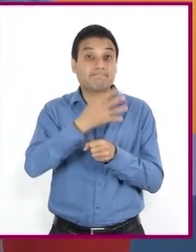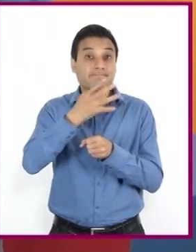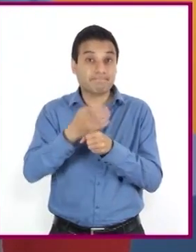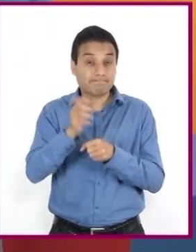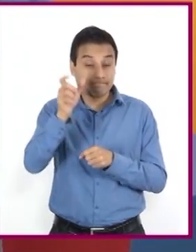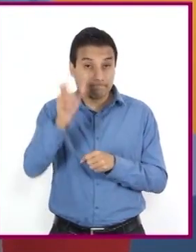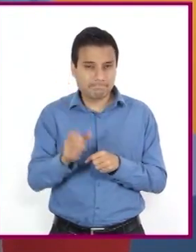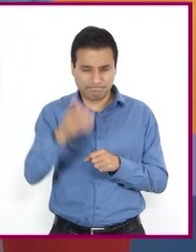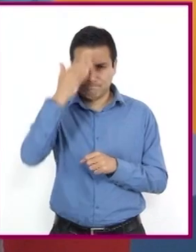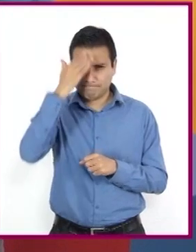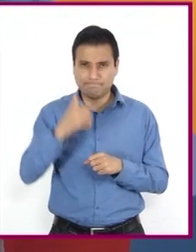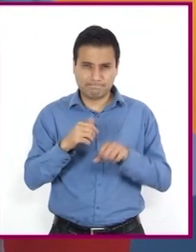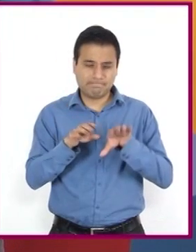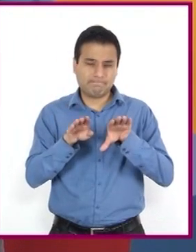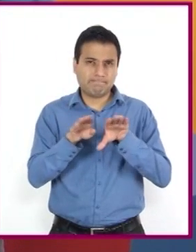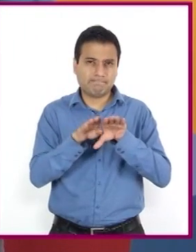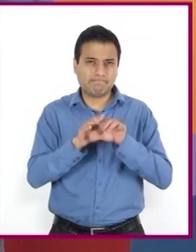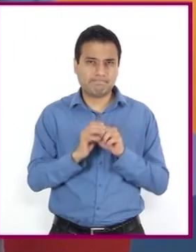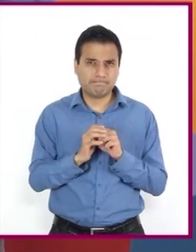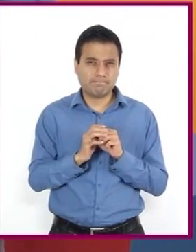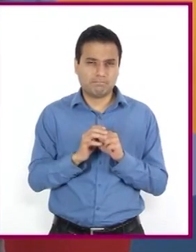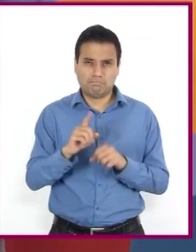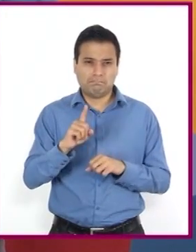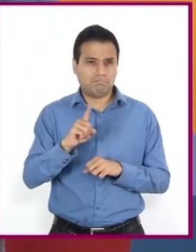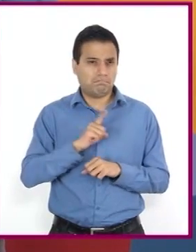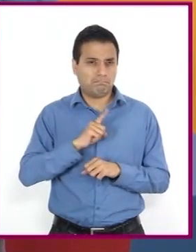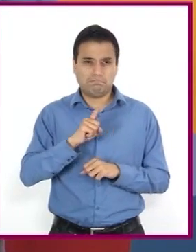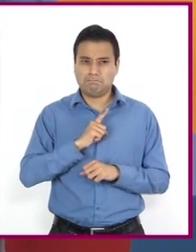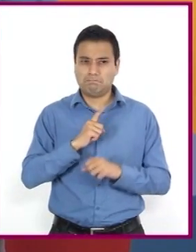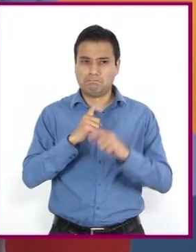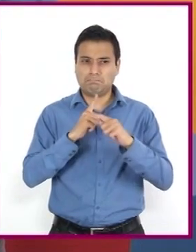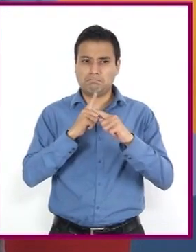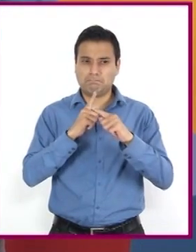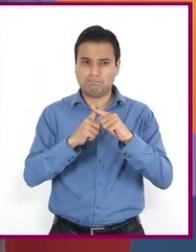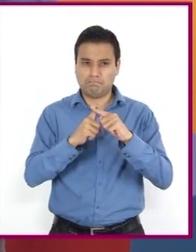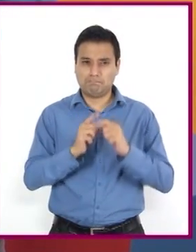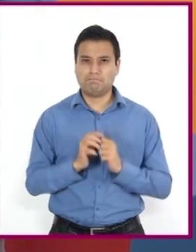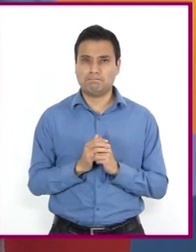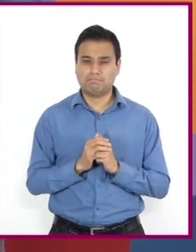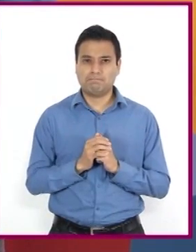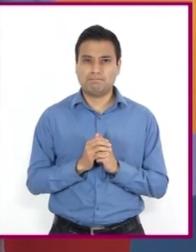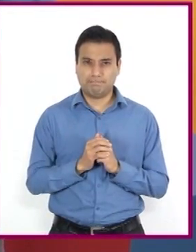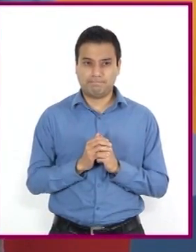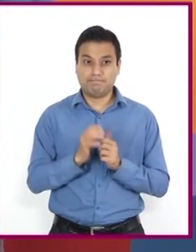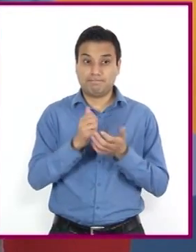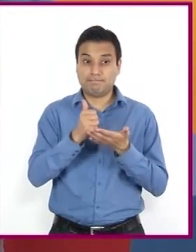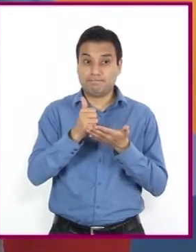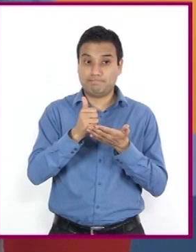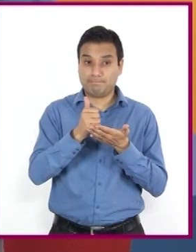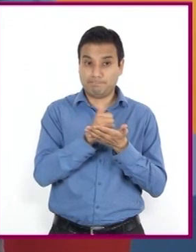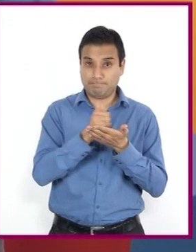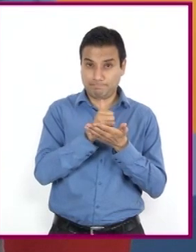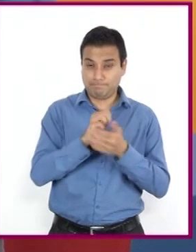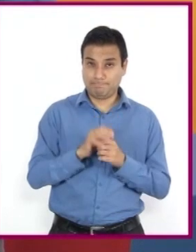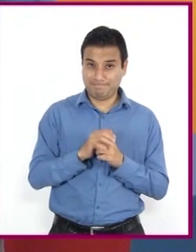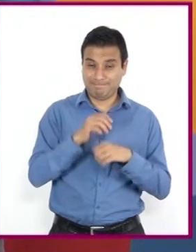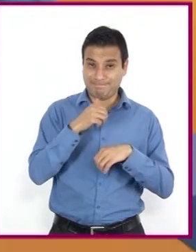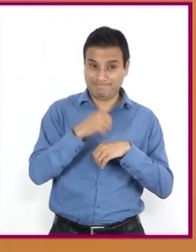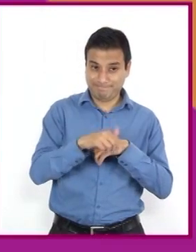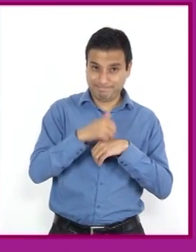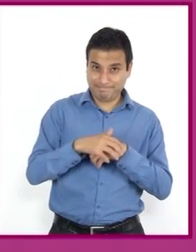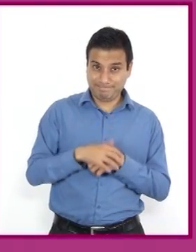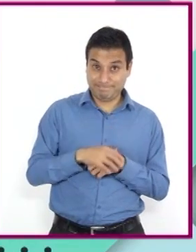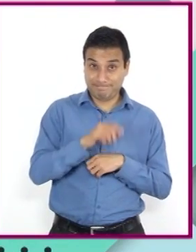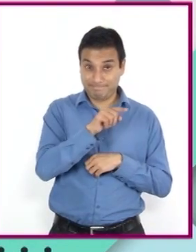porque simplemente tiene que realizar la multiplicación del número de la columna en azul por el número que se encuentra en el renglón